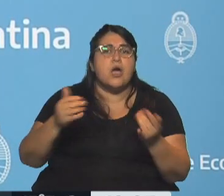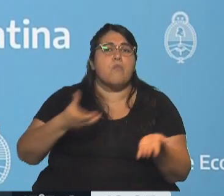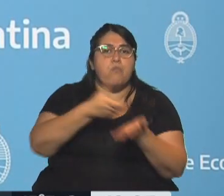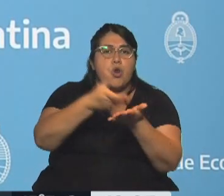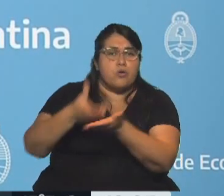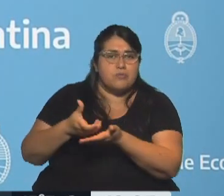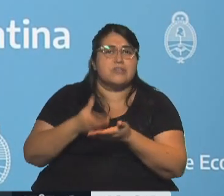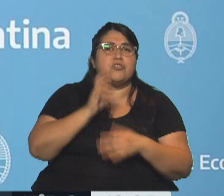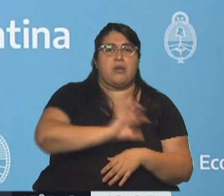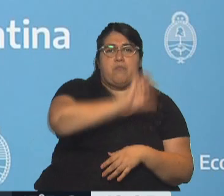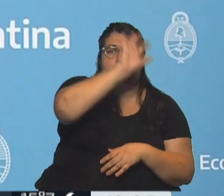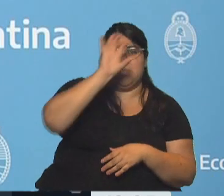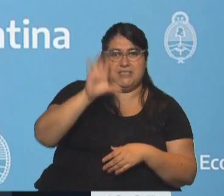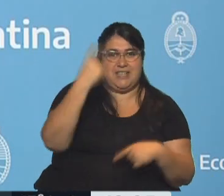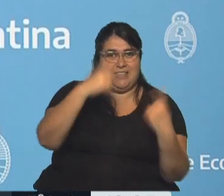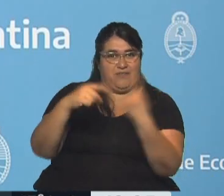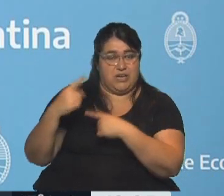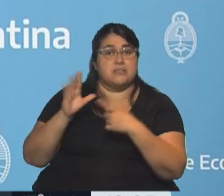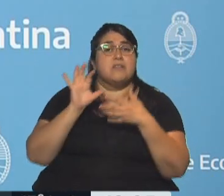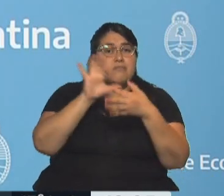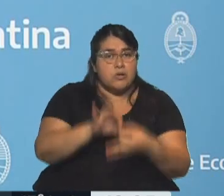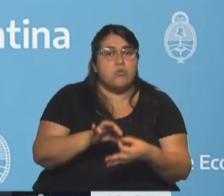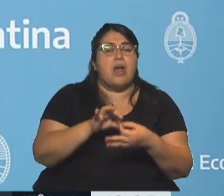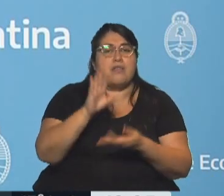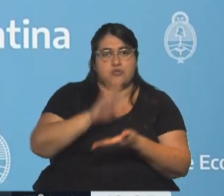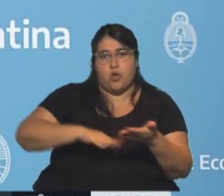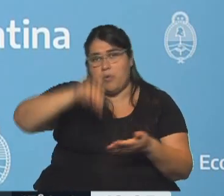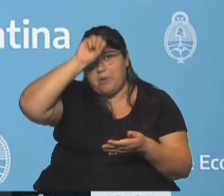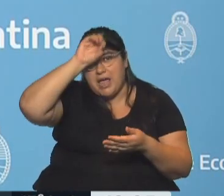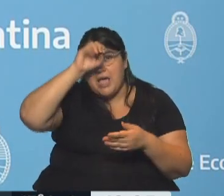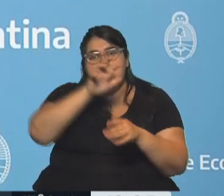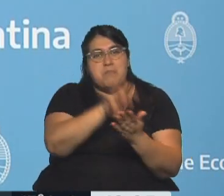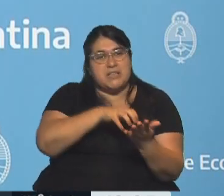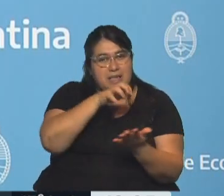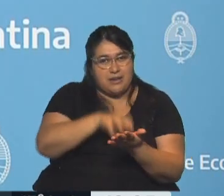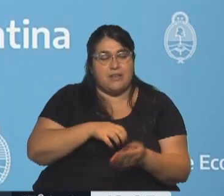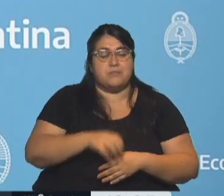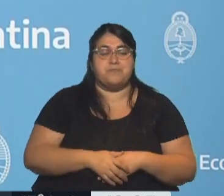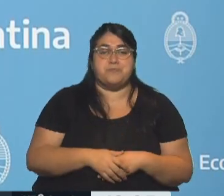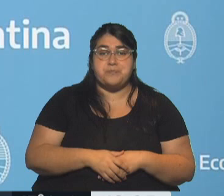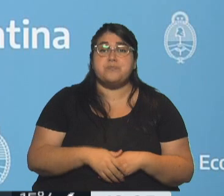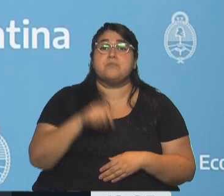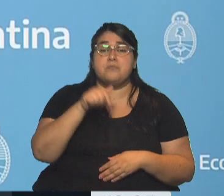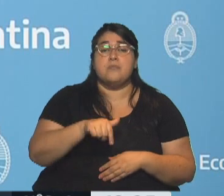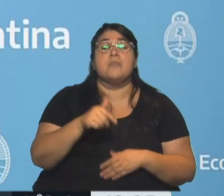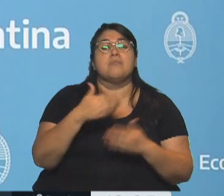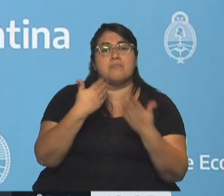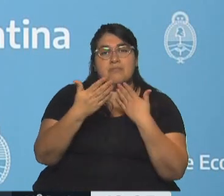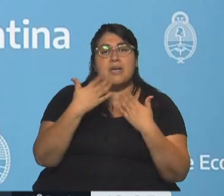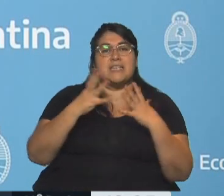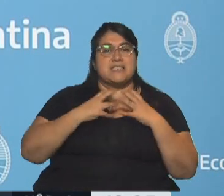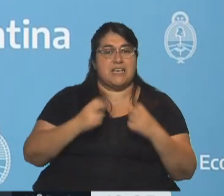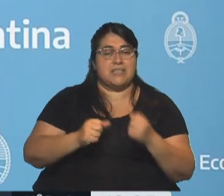provincias argentinas vinculadas con el desarrollo de la minería. Hablamos sobre este viaje con el secretario de